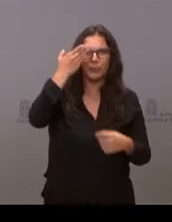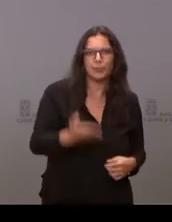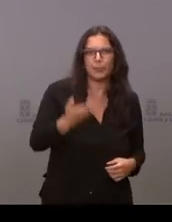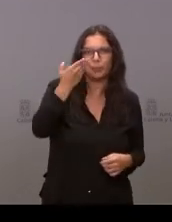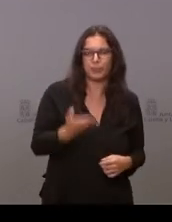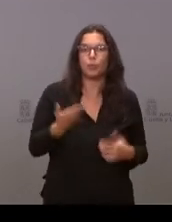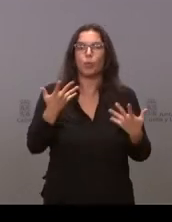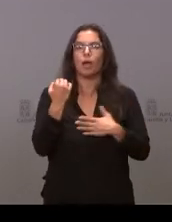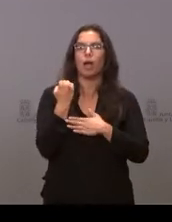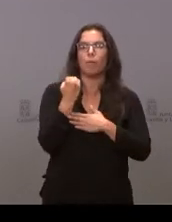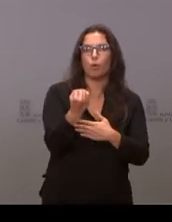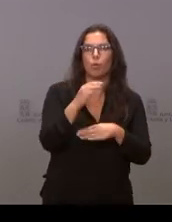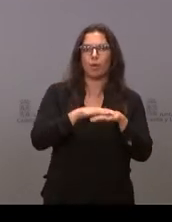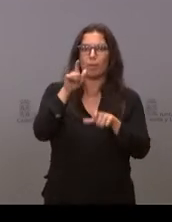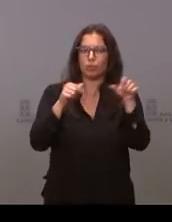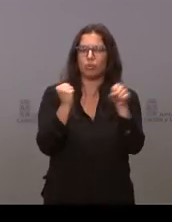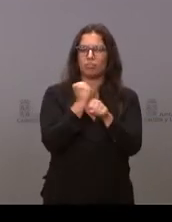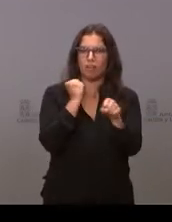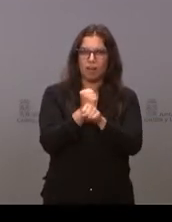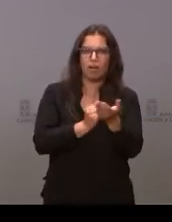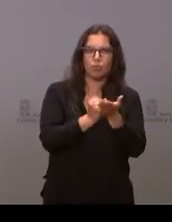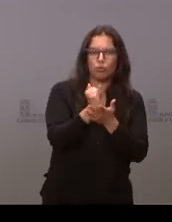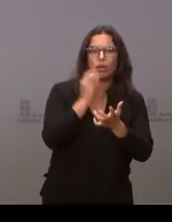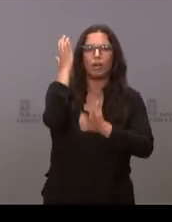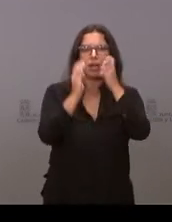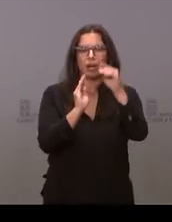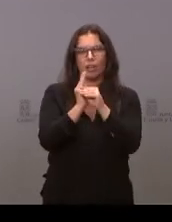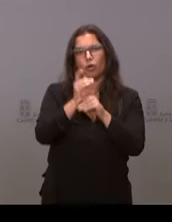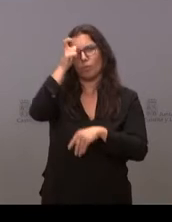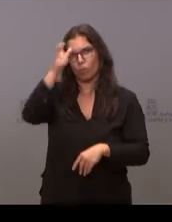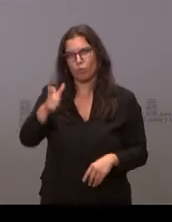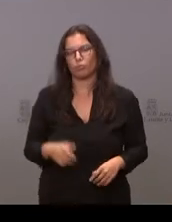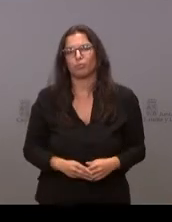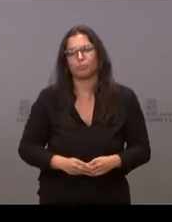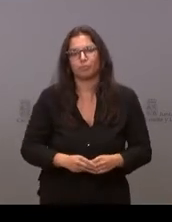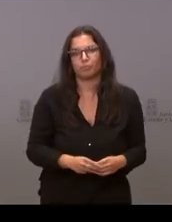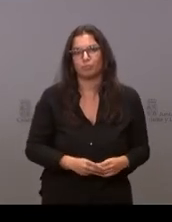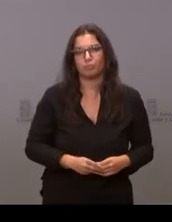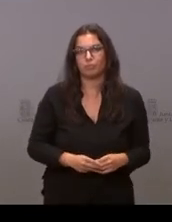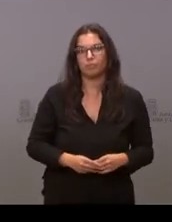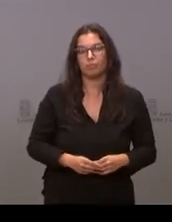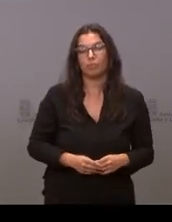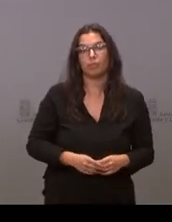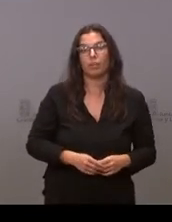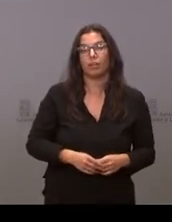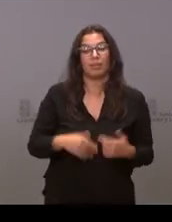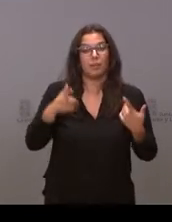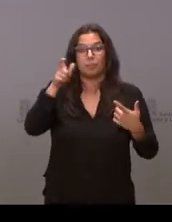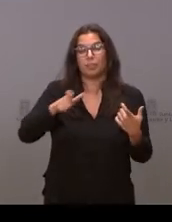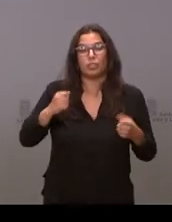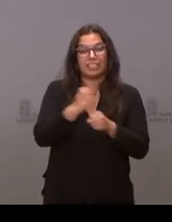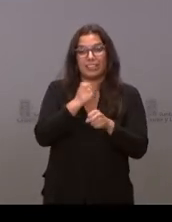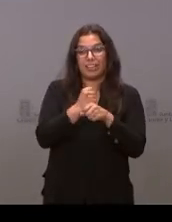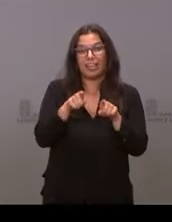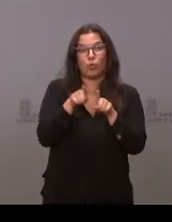es el apoyo a nuestros agricultores, a nuestros ganaderos y a nuestro medio rural. A esa inmensa clase media de la agricultura y